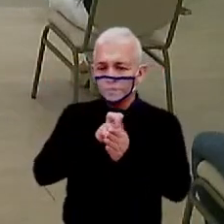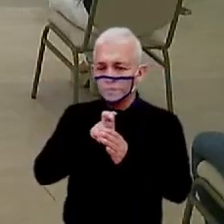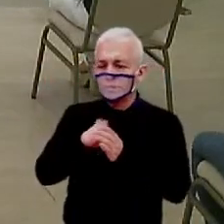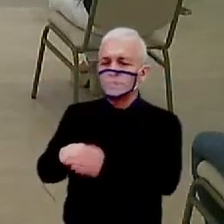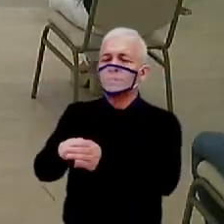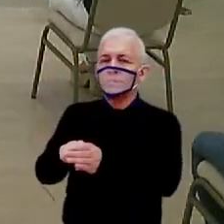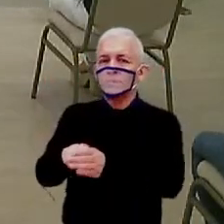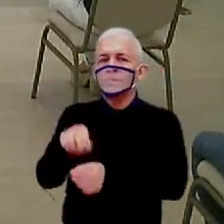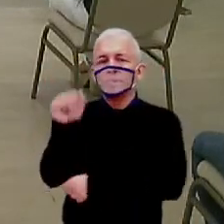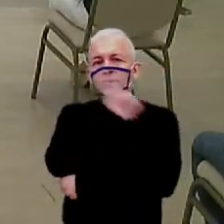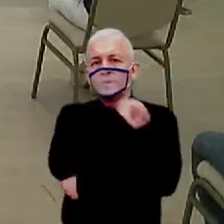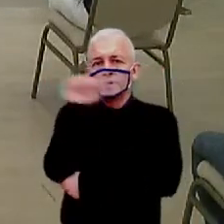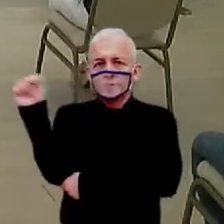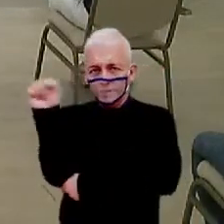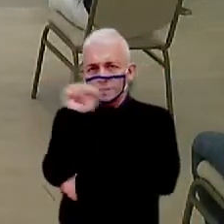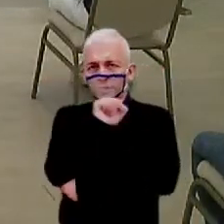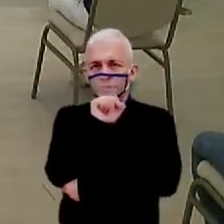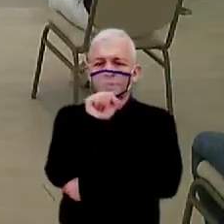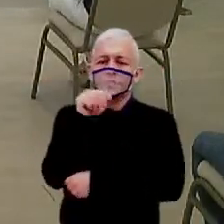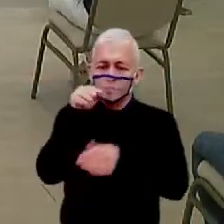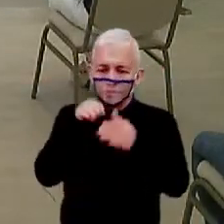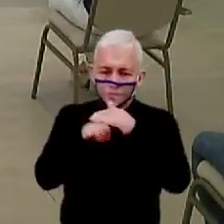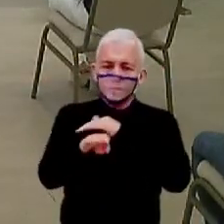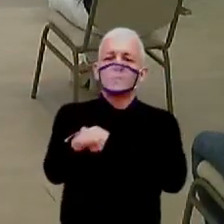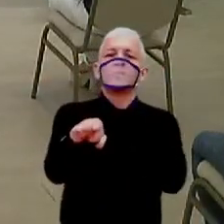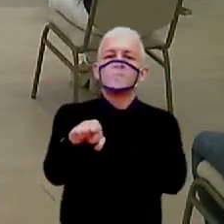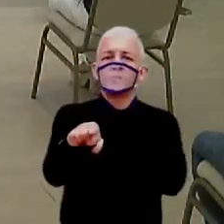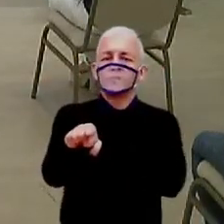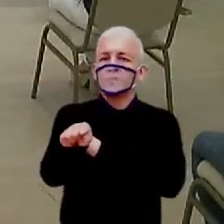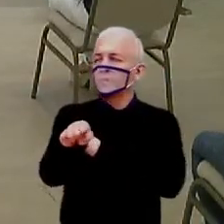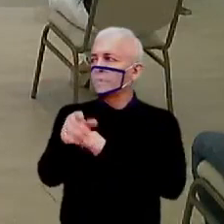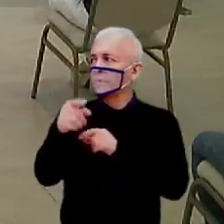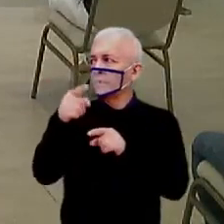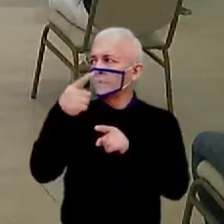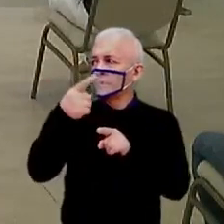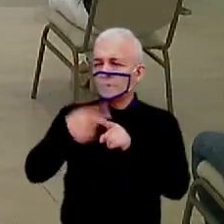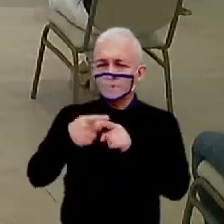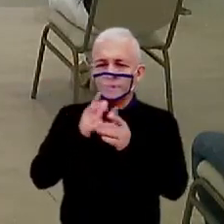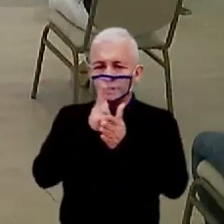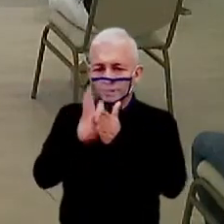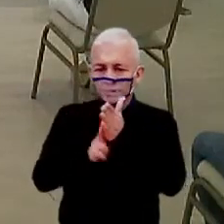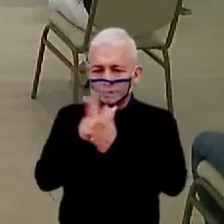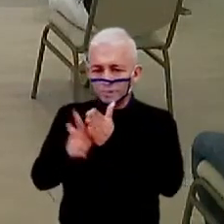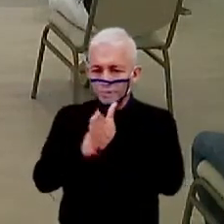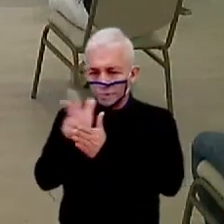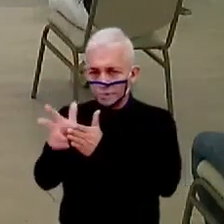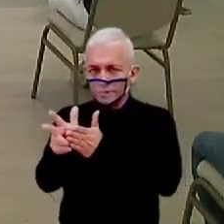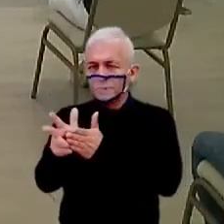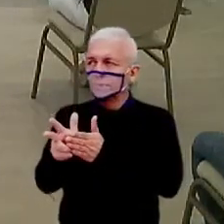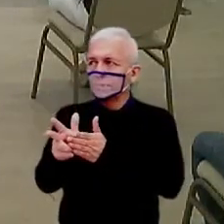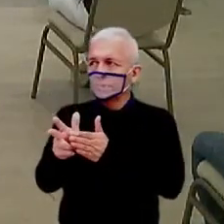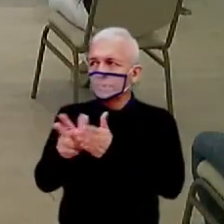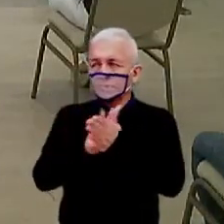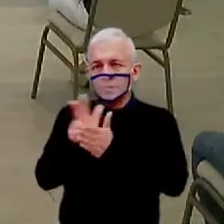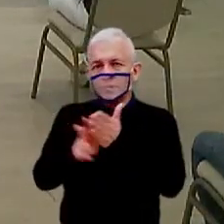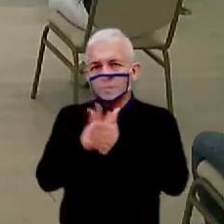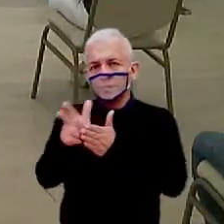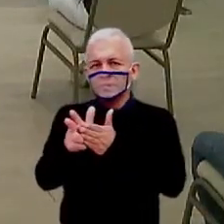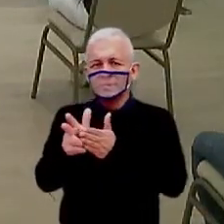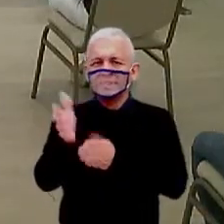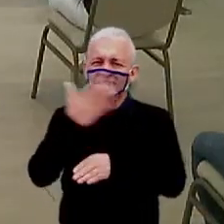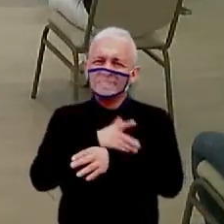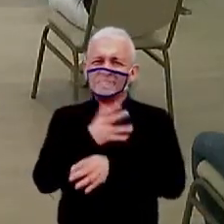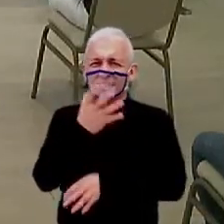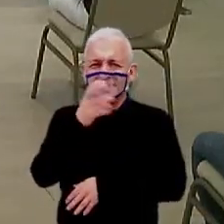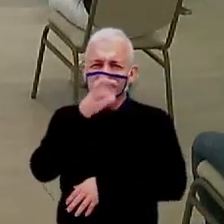un parqueadero, y lo que era antes el Tajamar y el tren turístico, que era un sistema